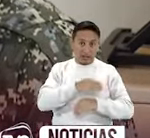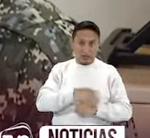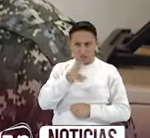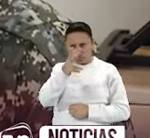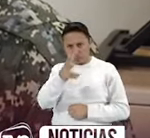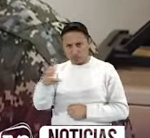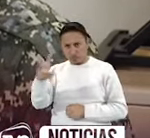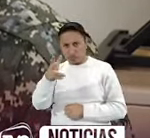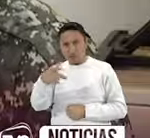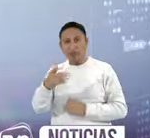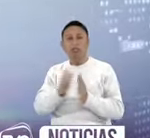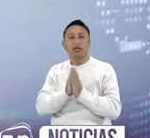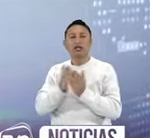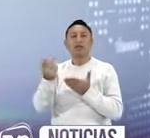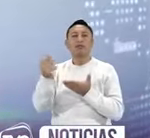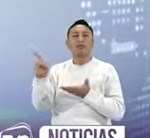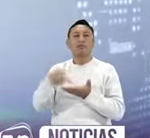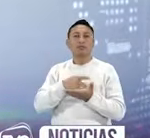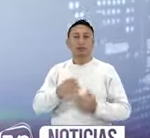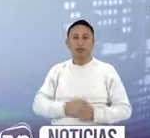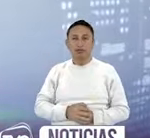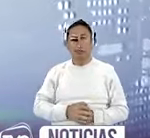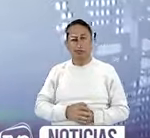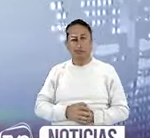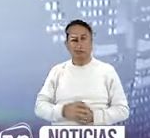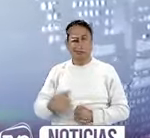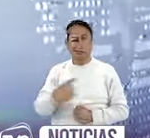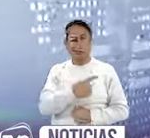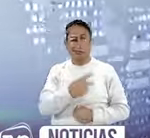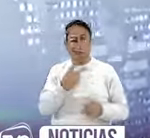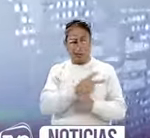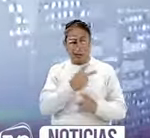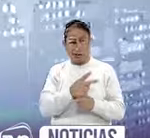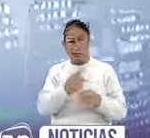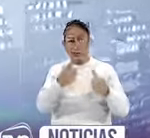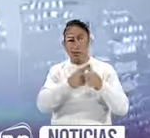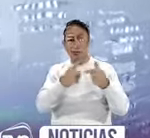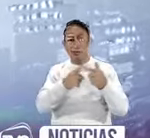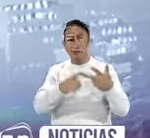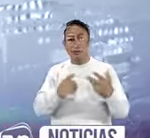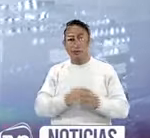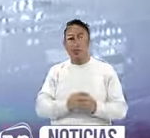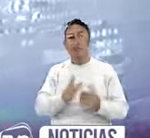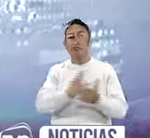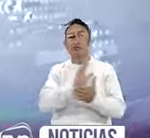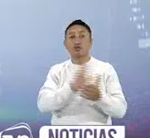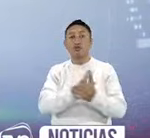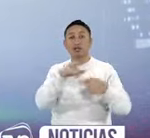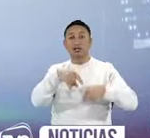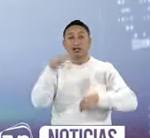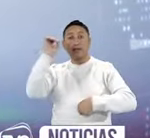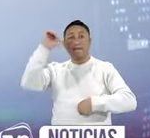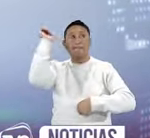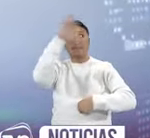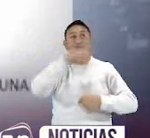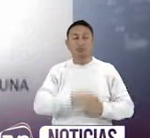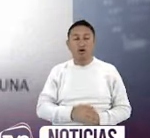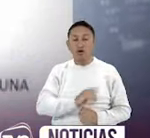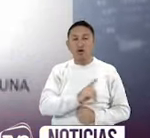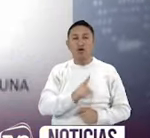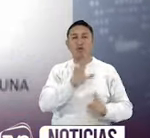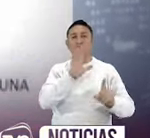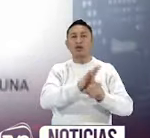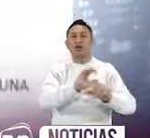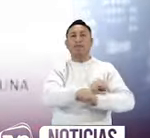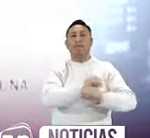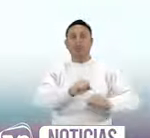el rescate. Y así varios casos de inseguridad, establecimientos donde se han lanzado panfletos o han existido amenazas de bombas, o